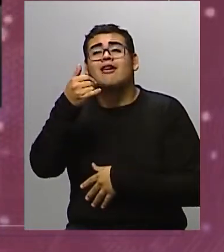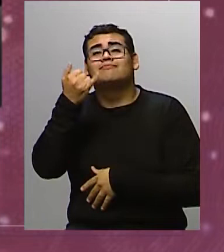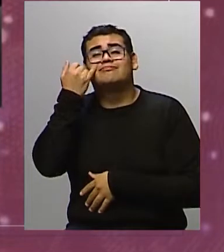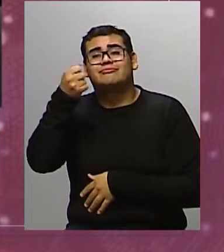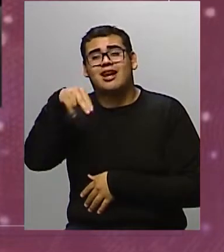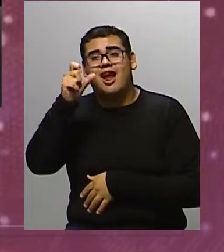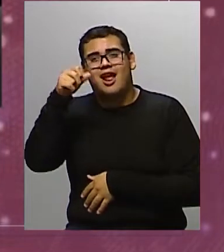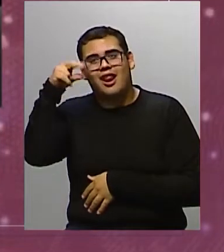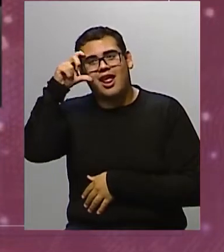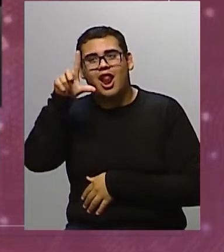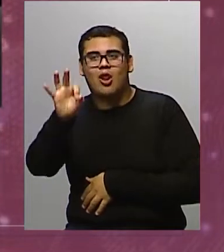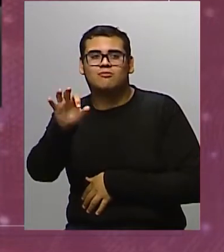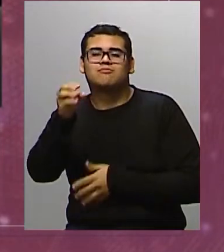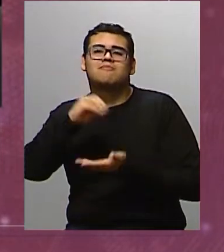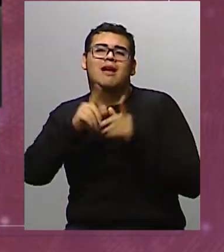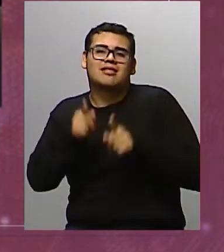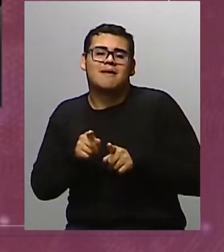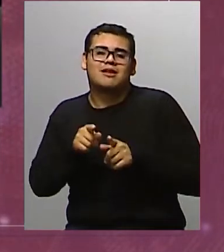Salina, en San Rafael,